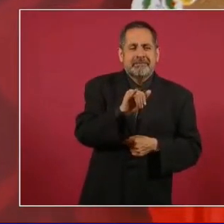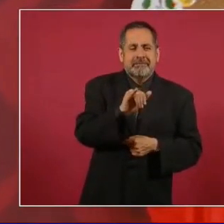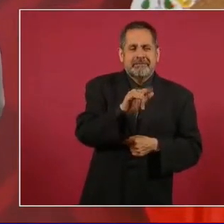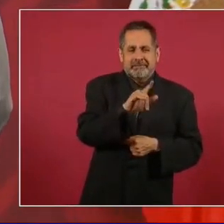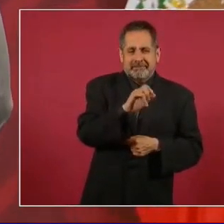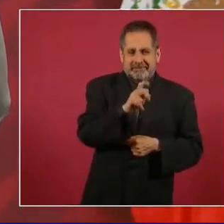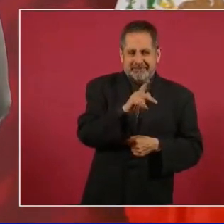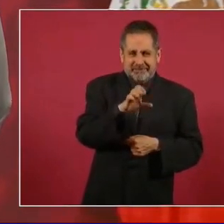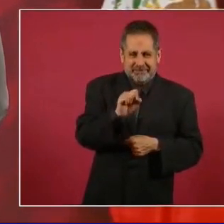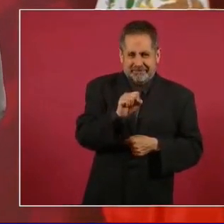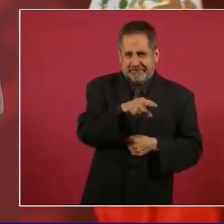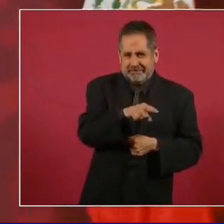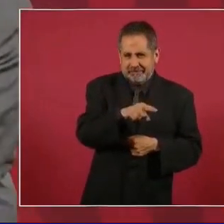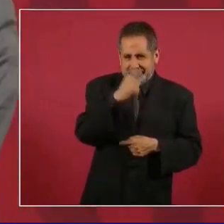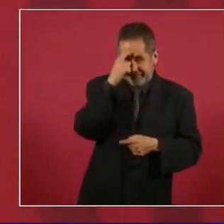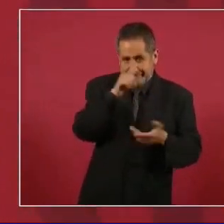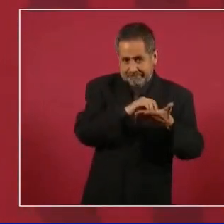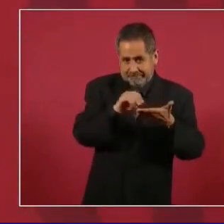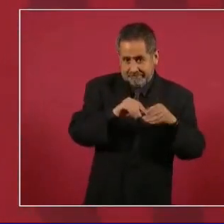y revela